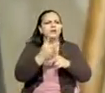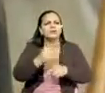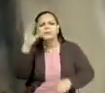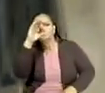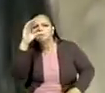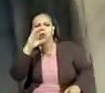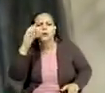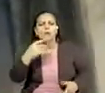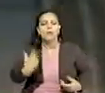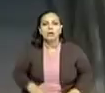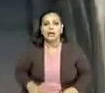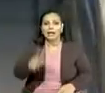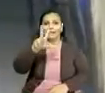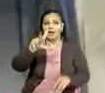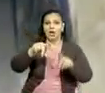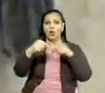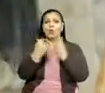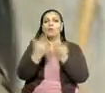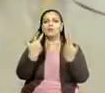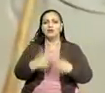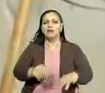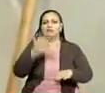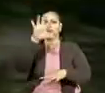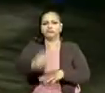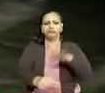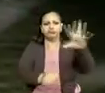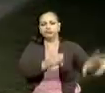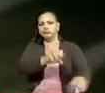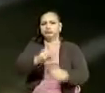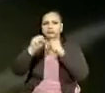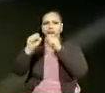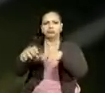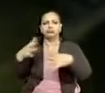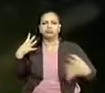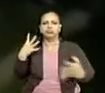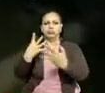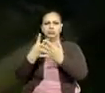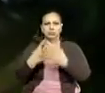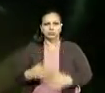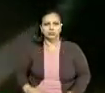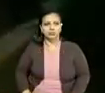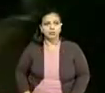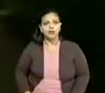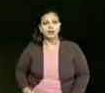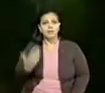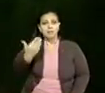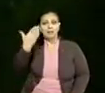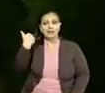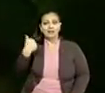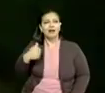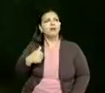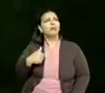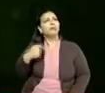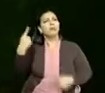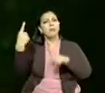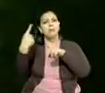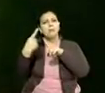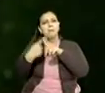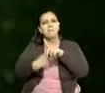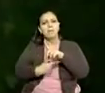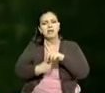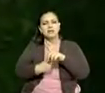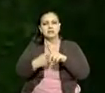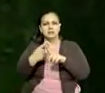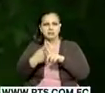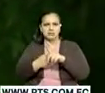delictivas, entre las que figuraría la responsable del asalto a la embajada venezolana, ocurrido hace